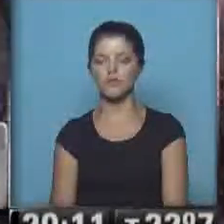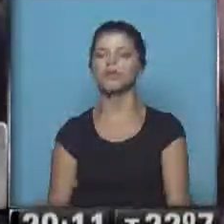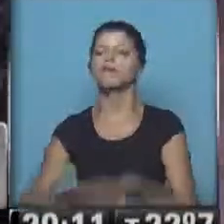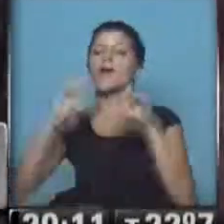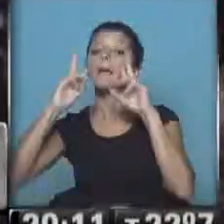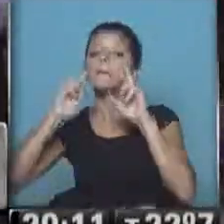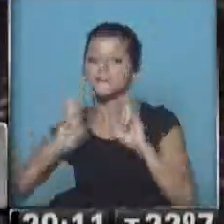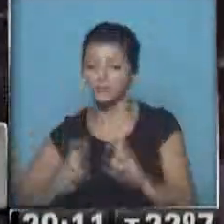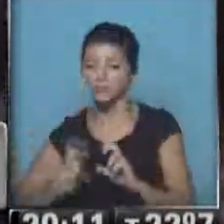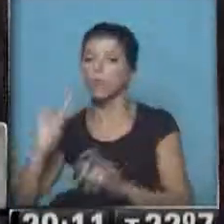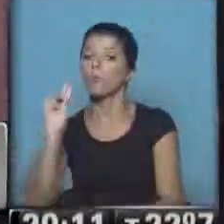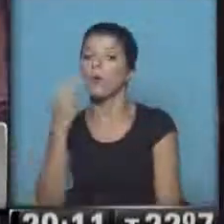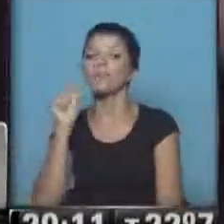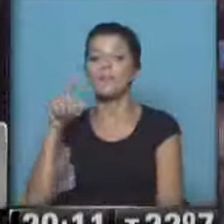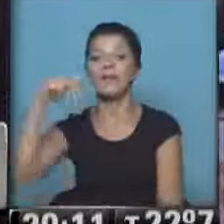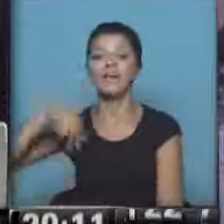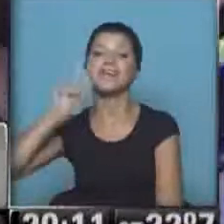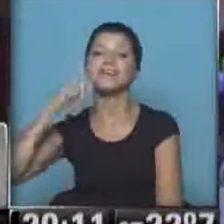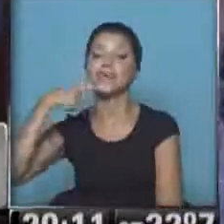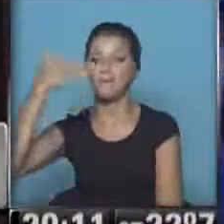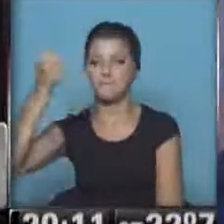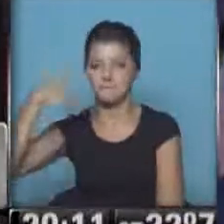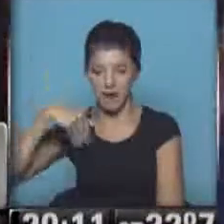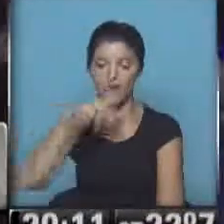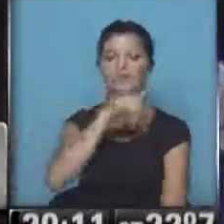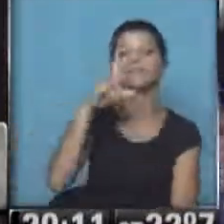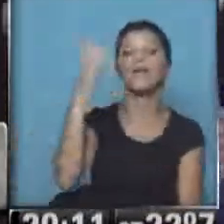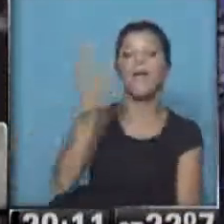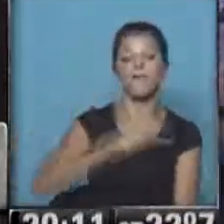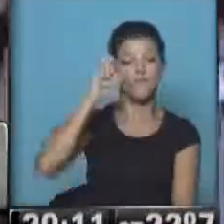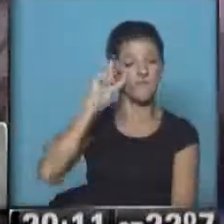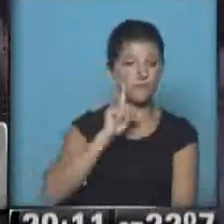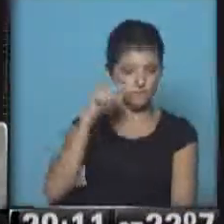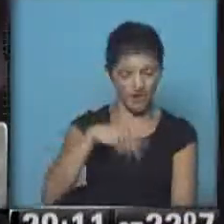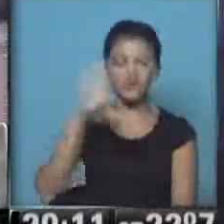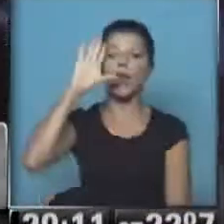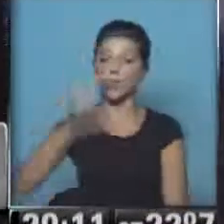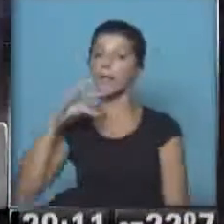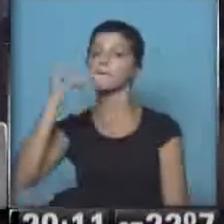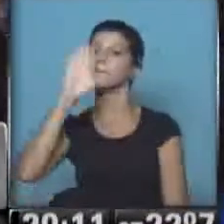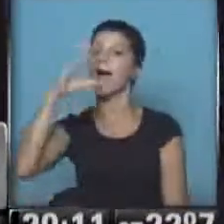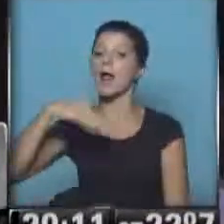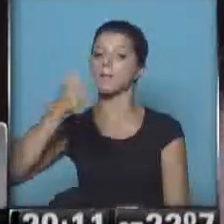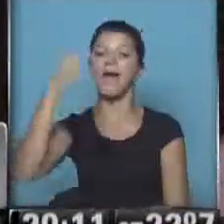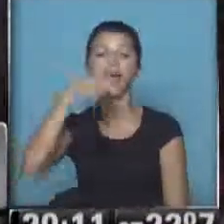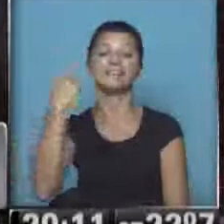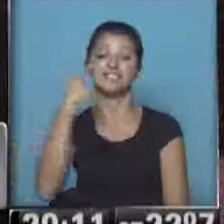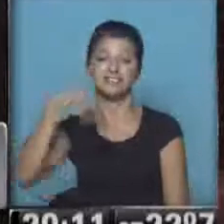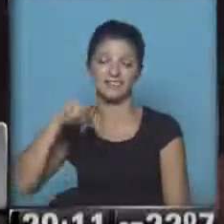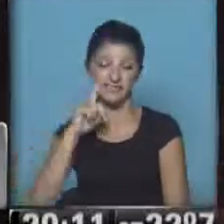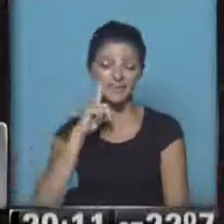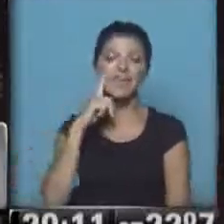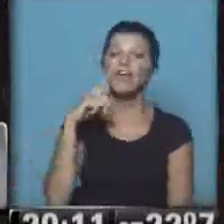Investigación por la muerte de Alberto Nisman. La fiscal Fein fue ratificada. La jueza de instrucción Fabiana Palmaghini rechazó la